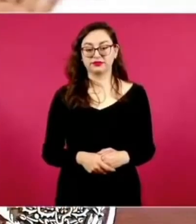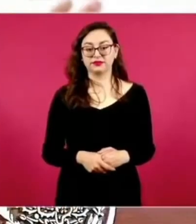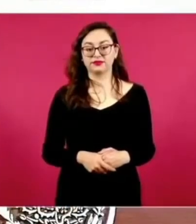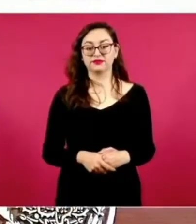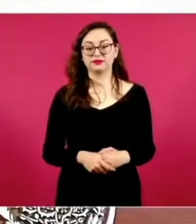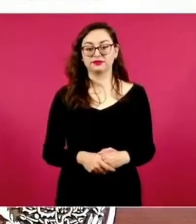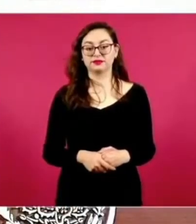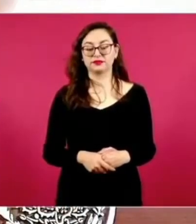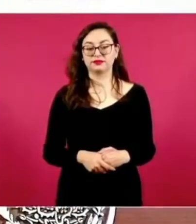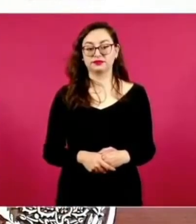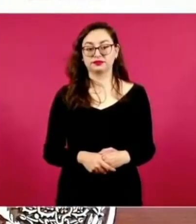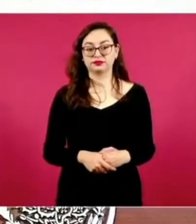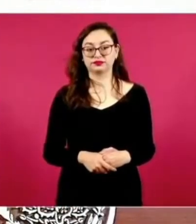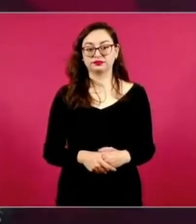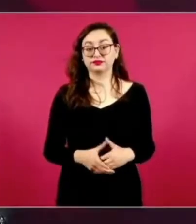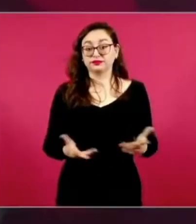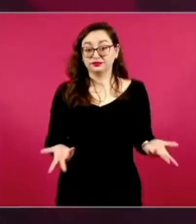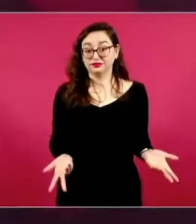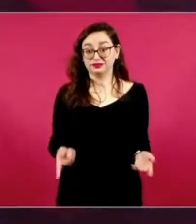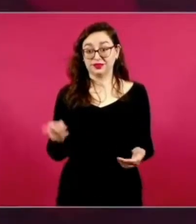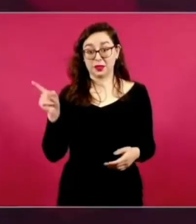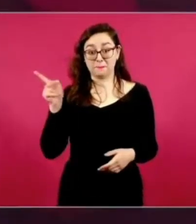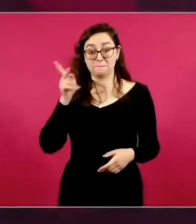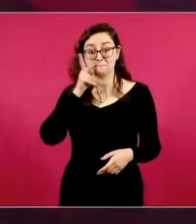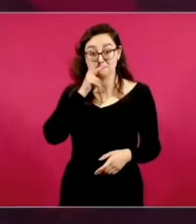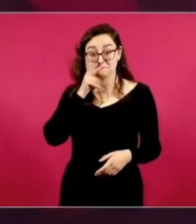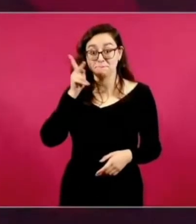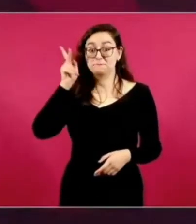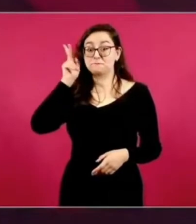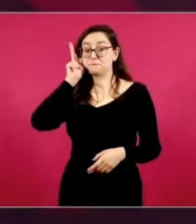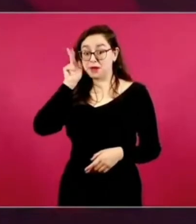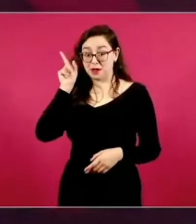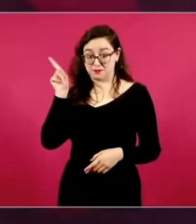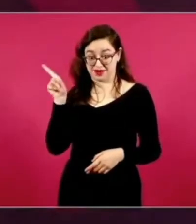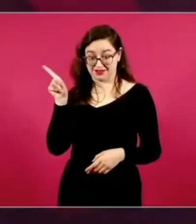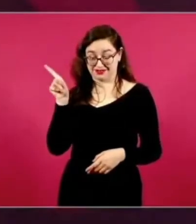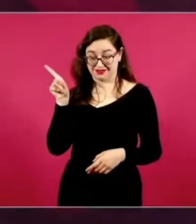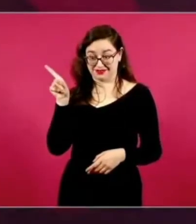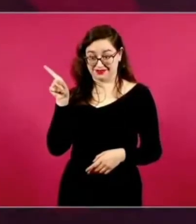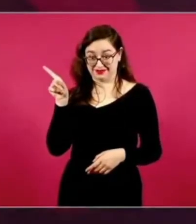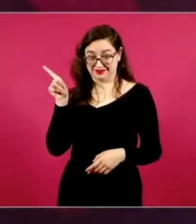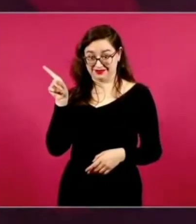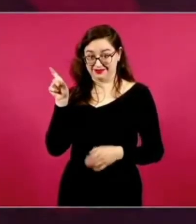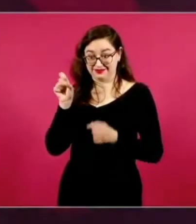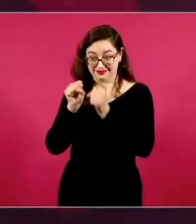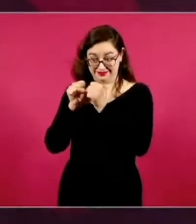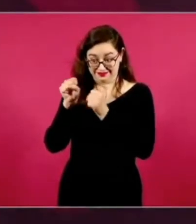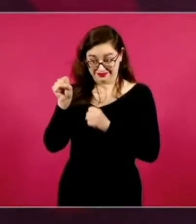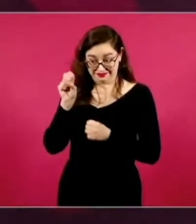conociera el Papa, que es de la misma orden jesuita,